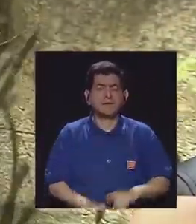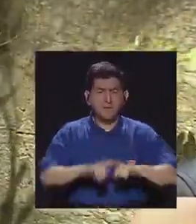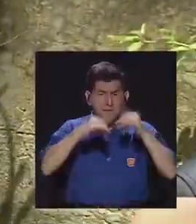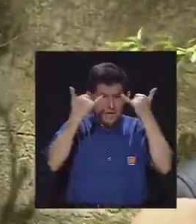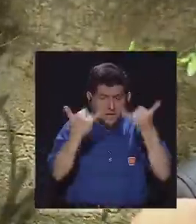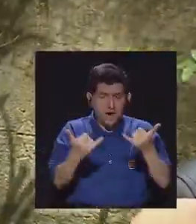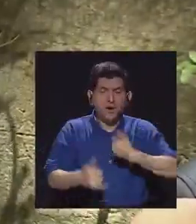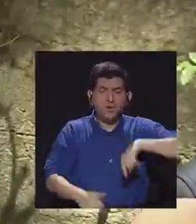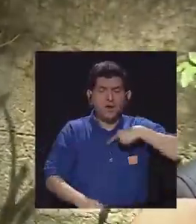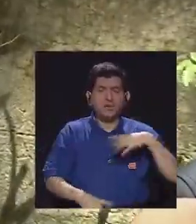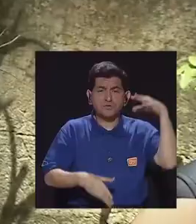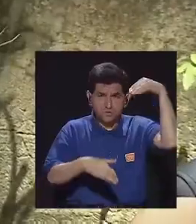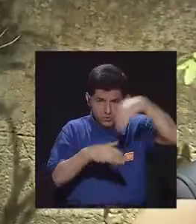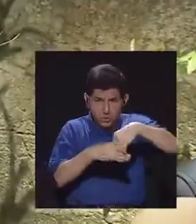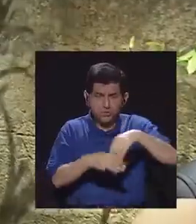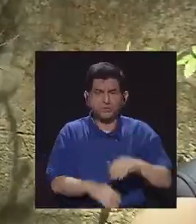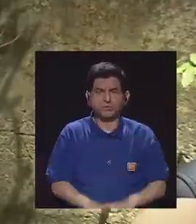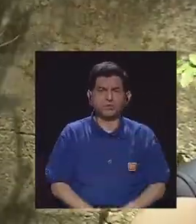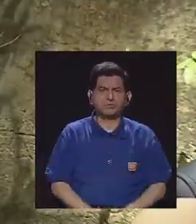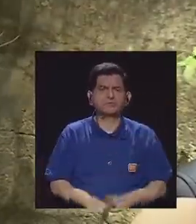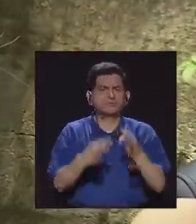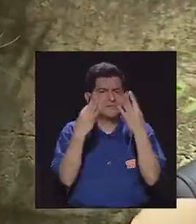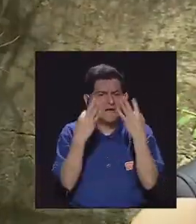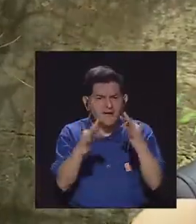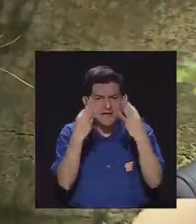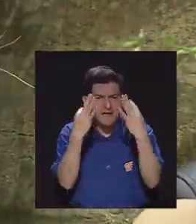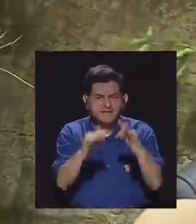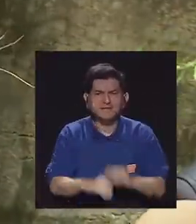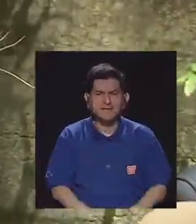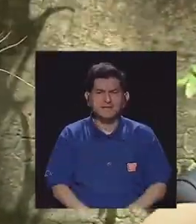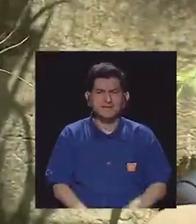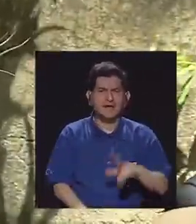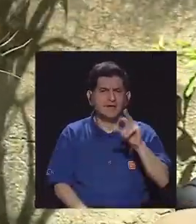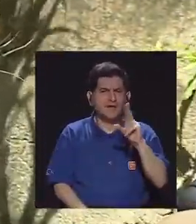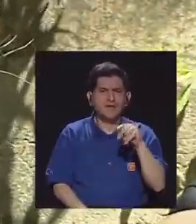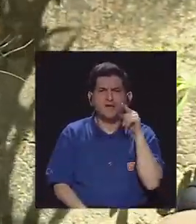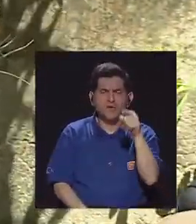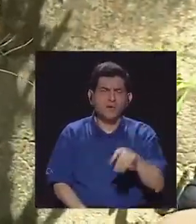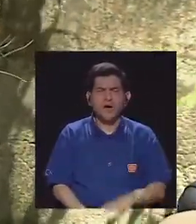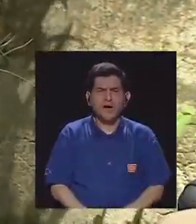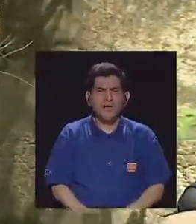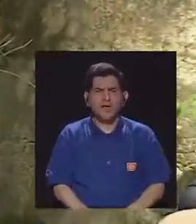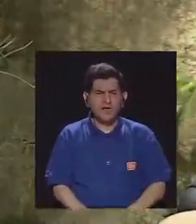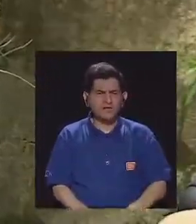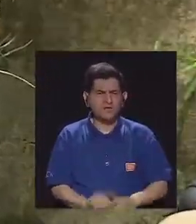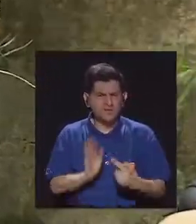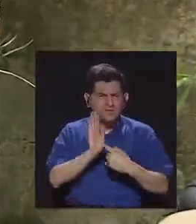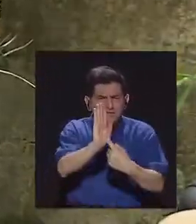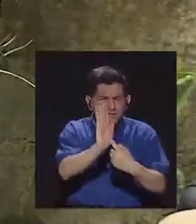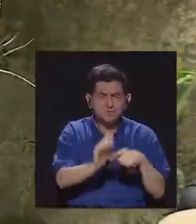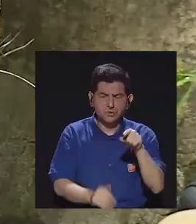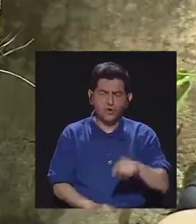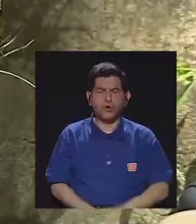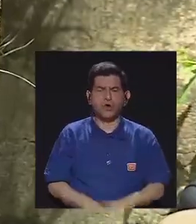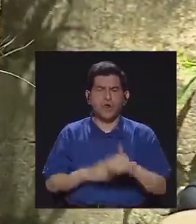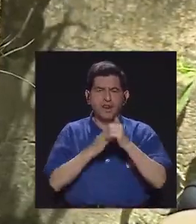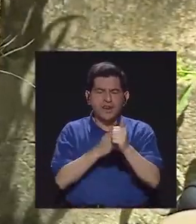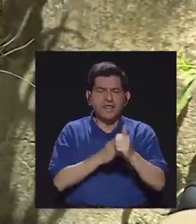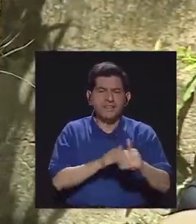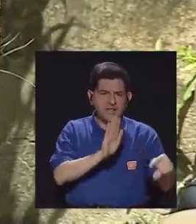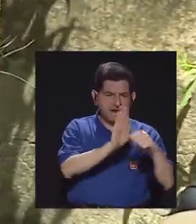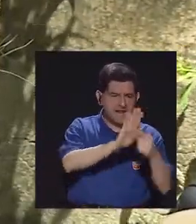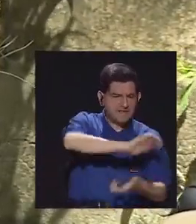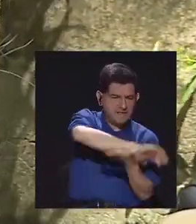han sacado, nos han tomado en cuenta, ¿verdad? Entonces es tratar de no señalarlos, sino que más bien tratar de que esos líderes negativos